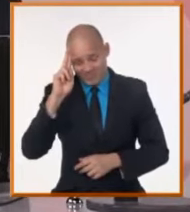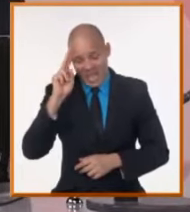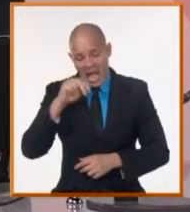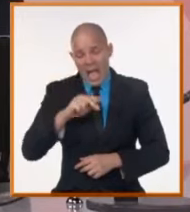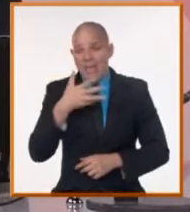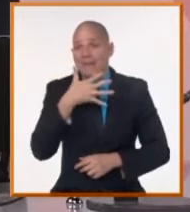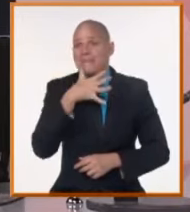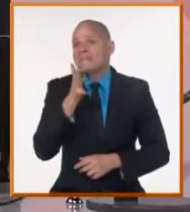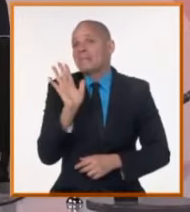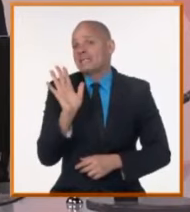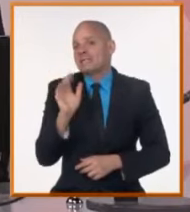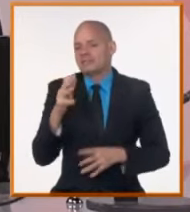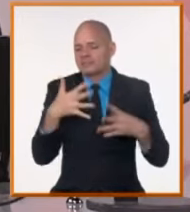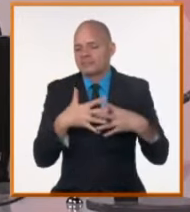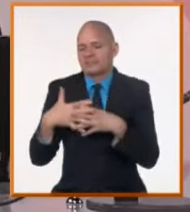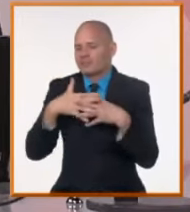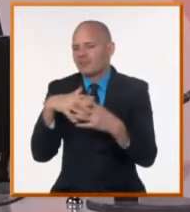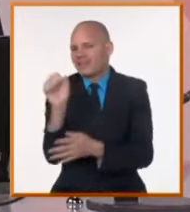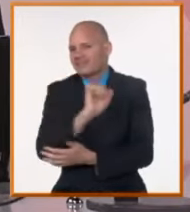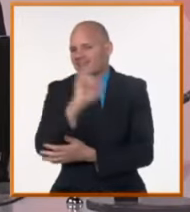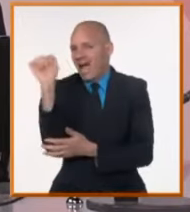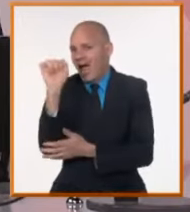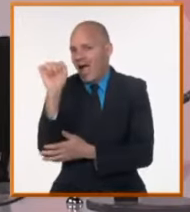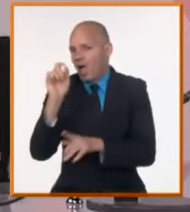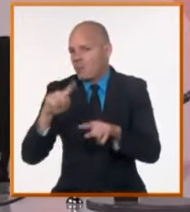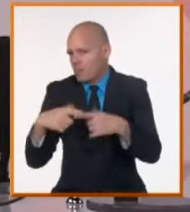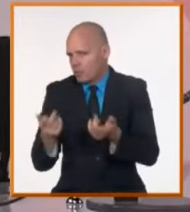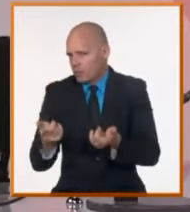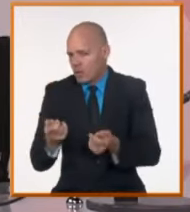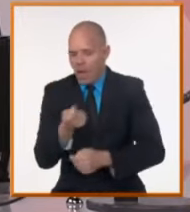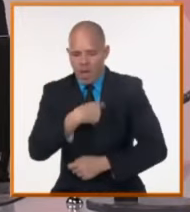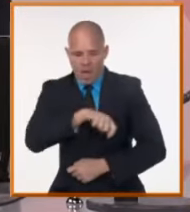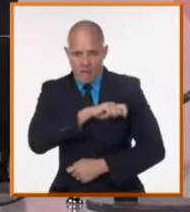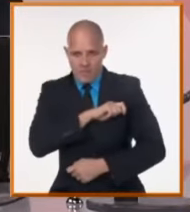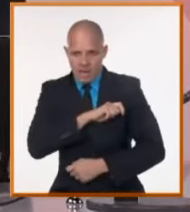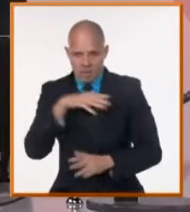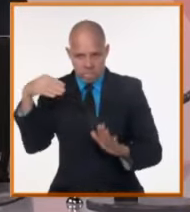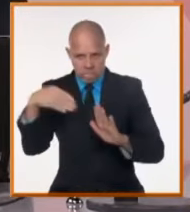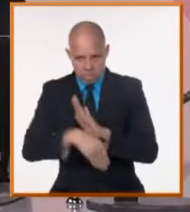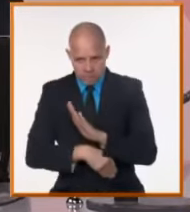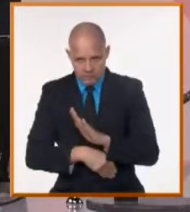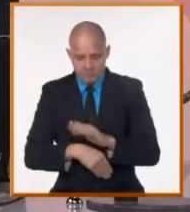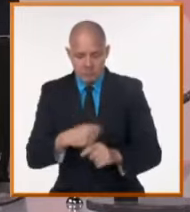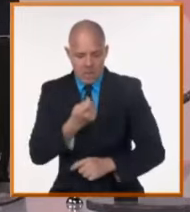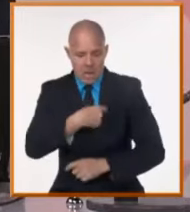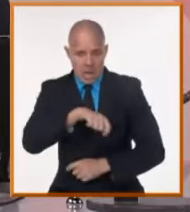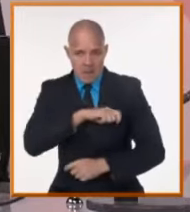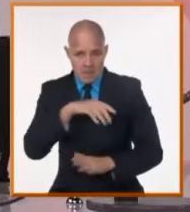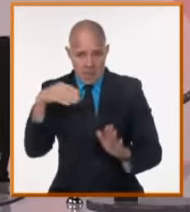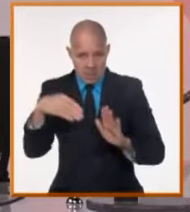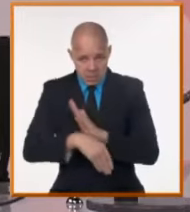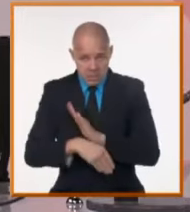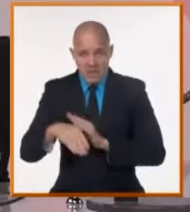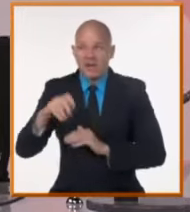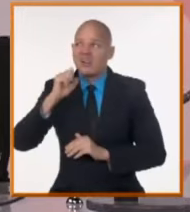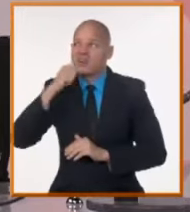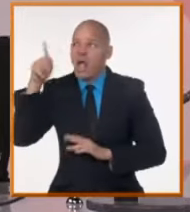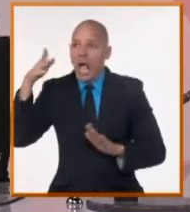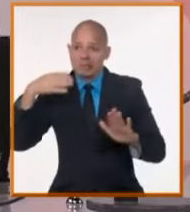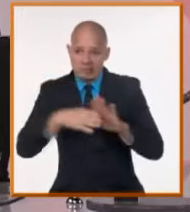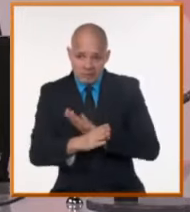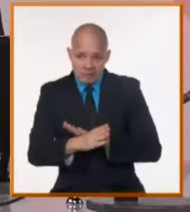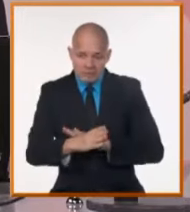Cuba, ¿qué papel juega en el enfrentamiento a la doctrina Monroe? Y también, ¿qué ha cambiado? Porque, por ejemplo,